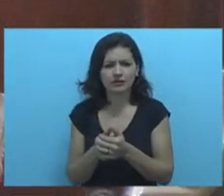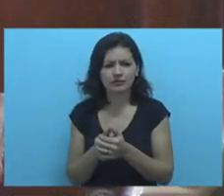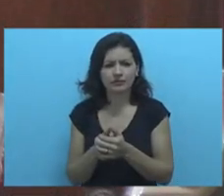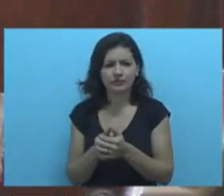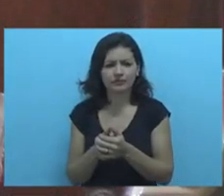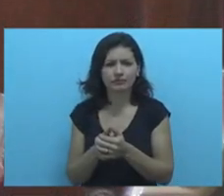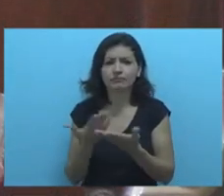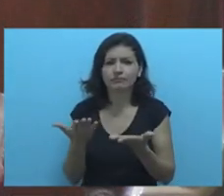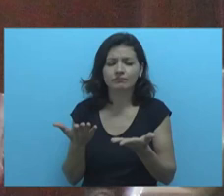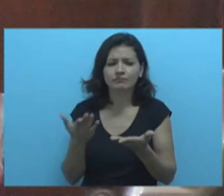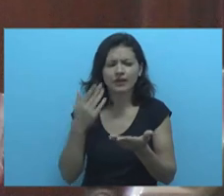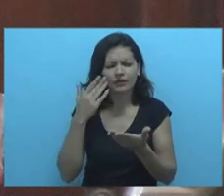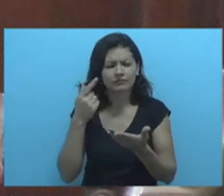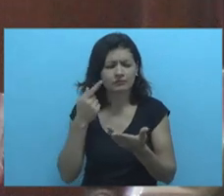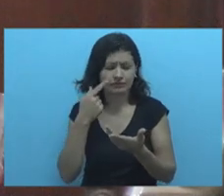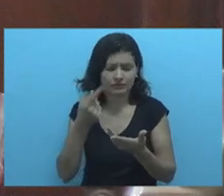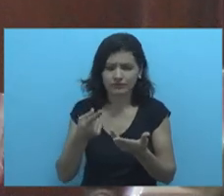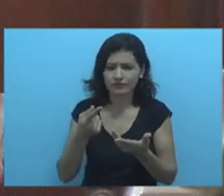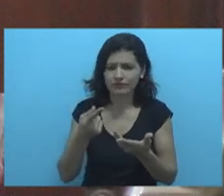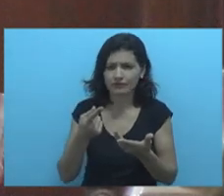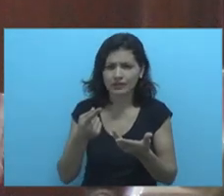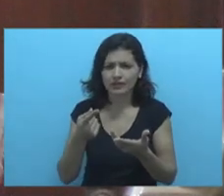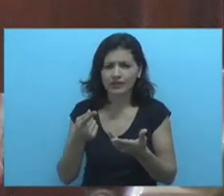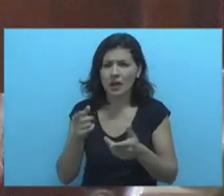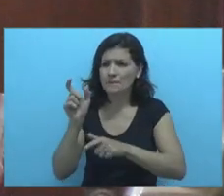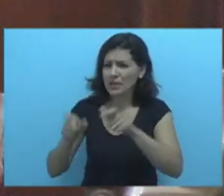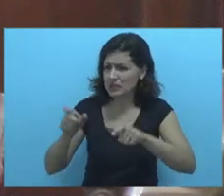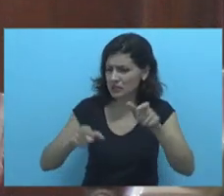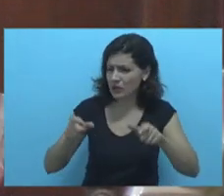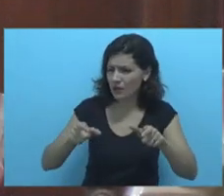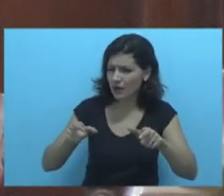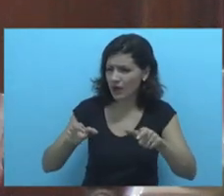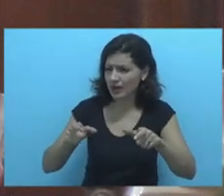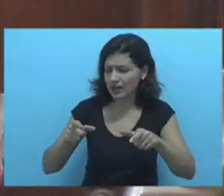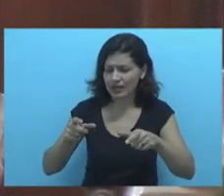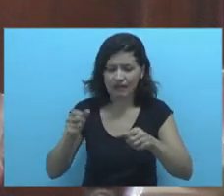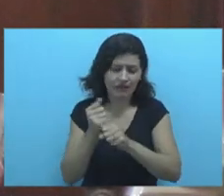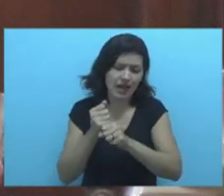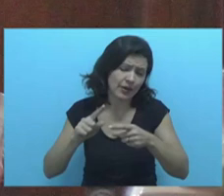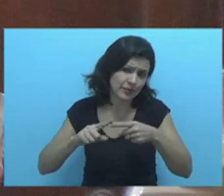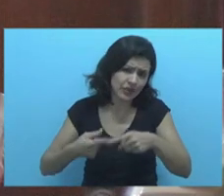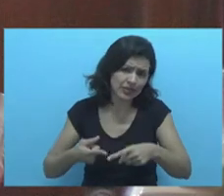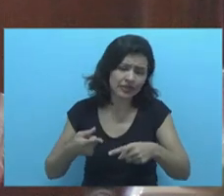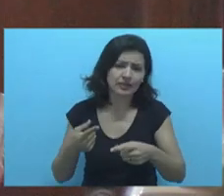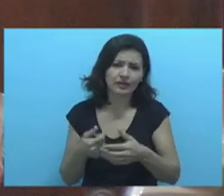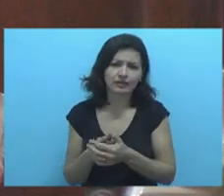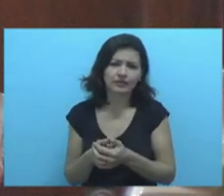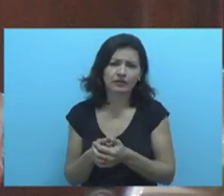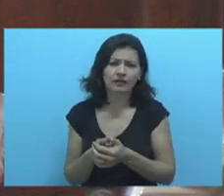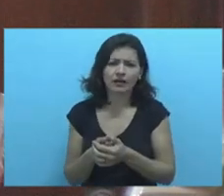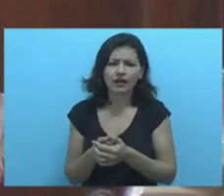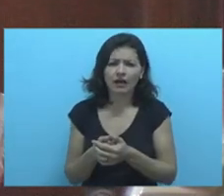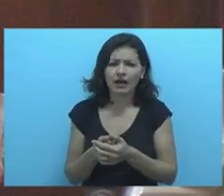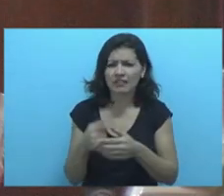de muchísimos compañeros que habrán abrazado la política desde las coincidencias y las diferencias, llorar legítimamente a una